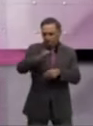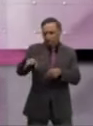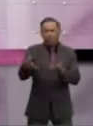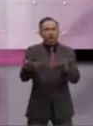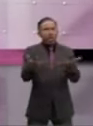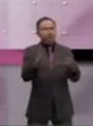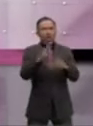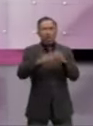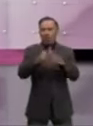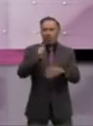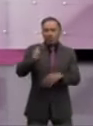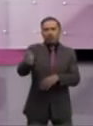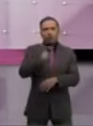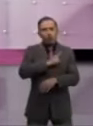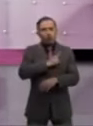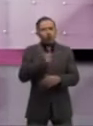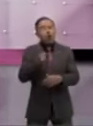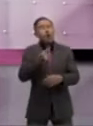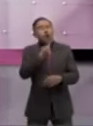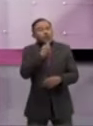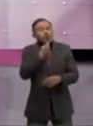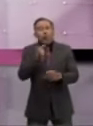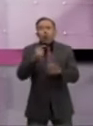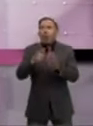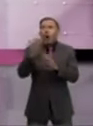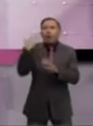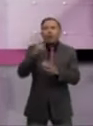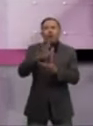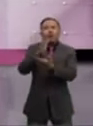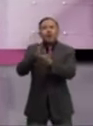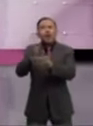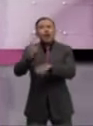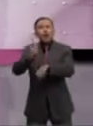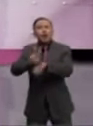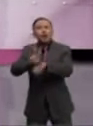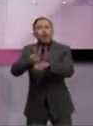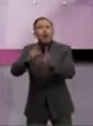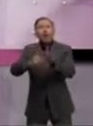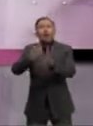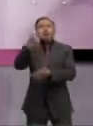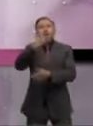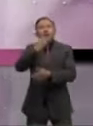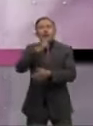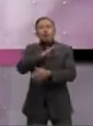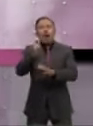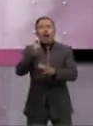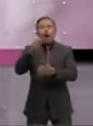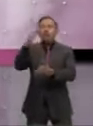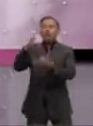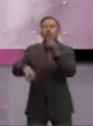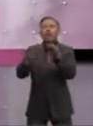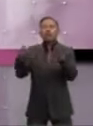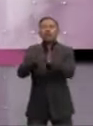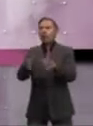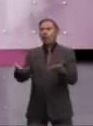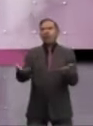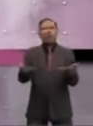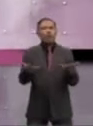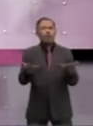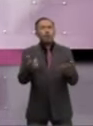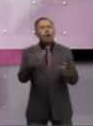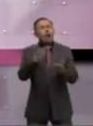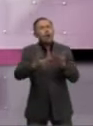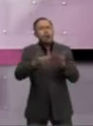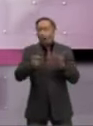que era nada más para recibir siquiera un alimento diario, se les cortó de tajo. Ahora ese uso